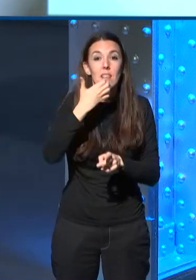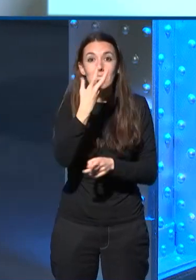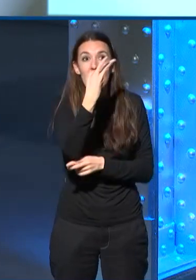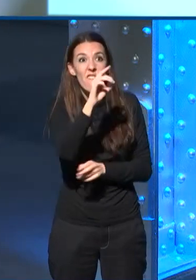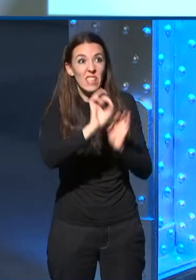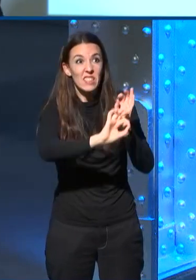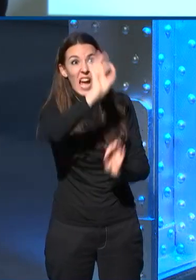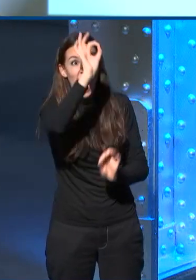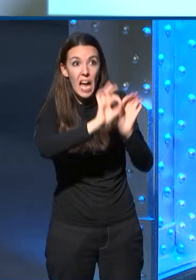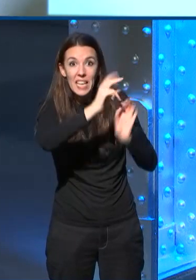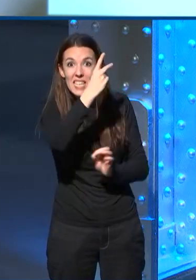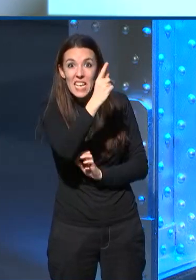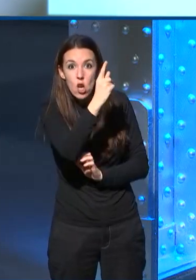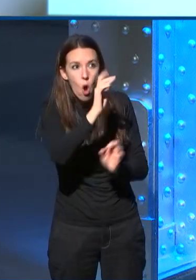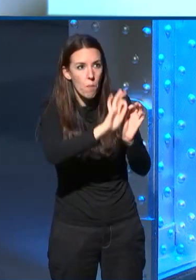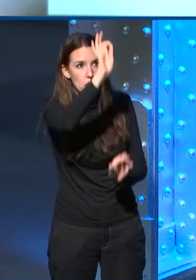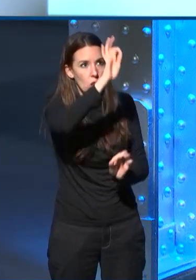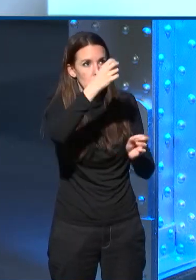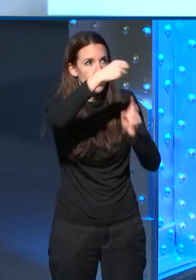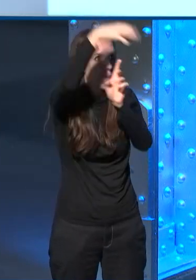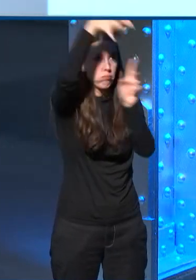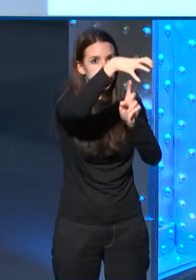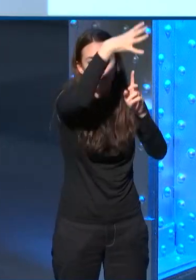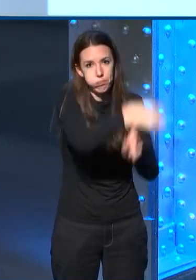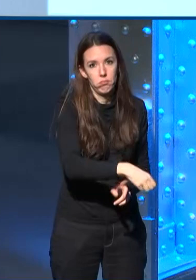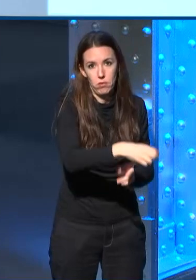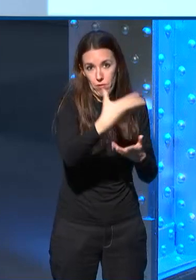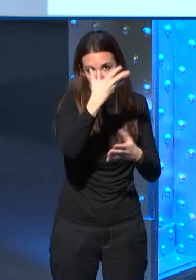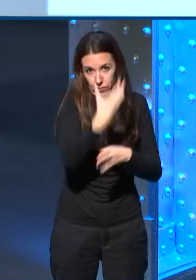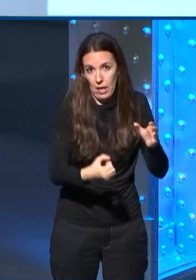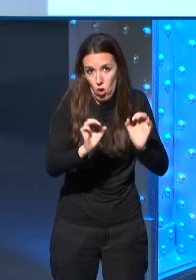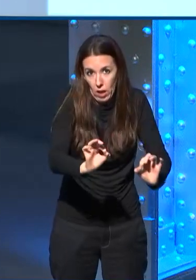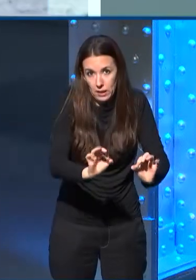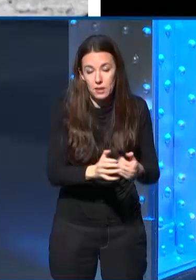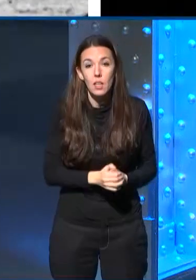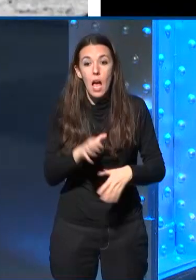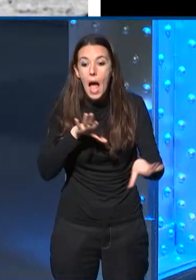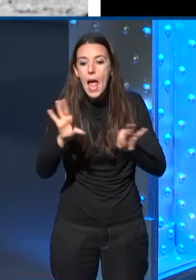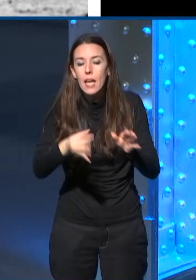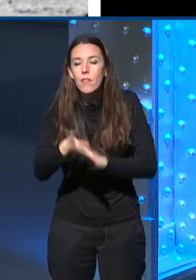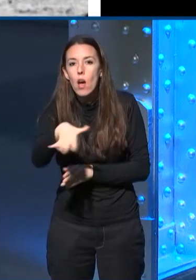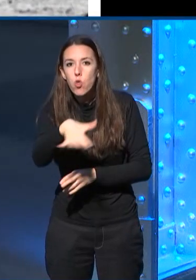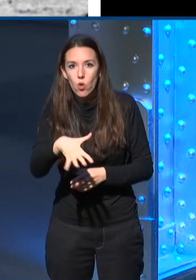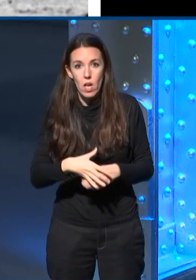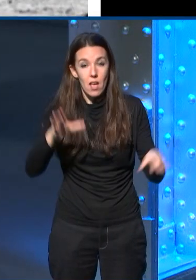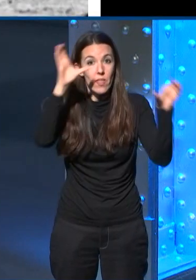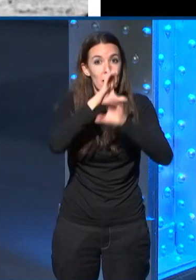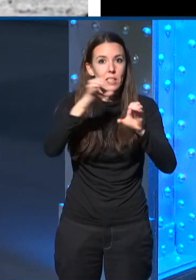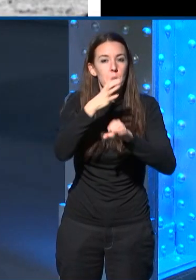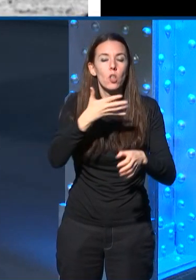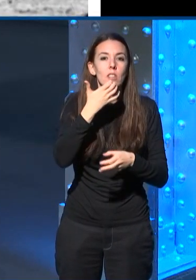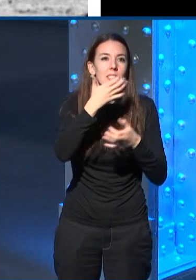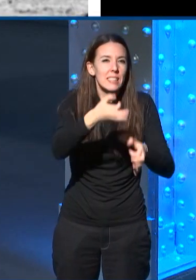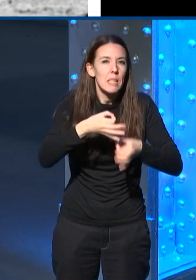kilómetros de altura, pues son 20 kilómetros menos que tenemos para que el paracaídas frene. Y por supuesto hay que elegir dónde vamos. Los científicos siempre quieren ir a los lugares